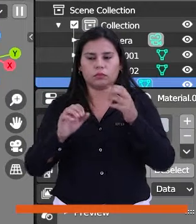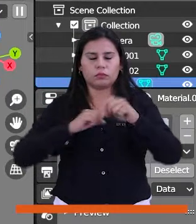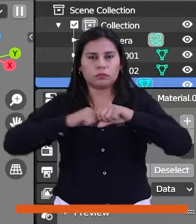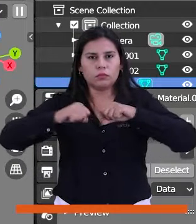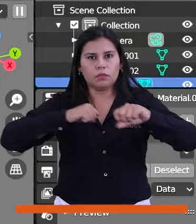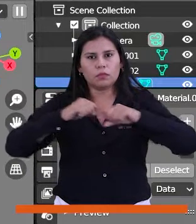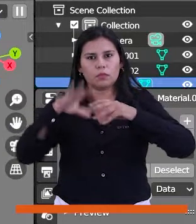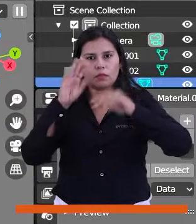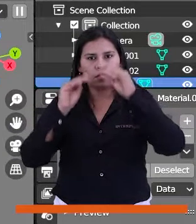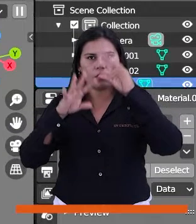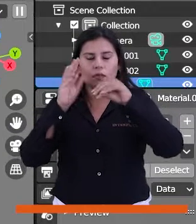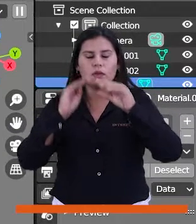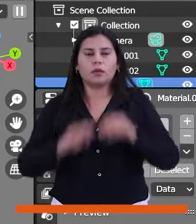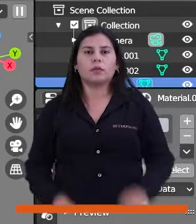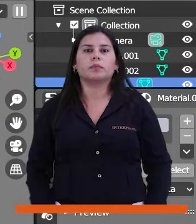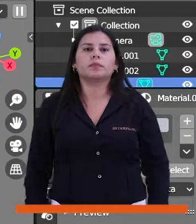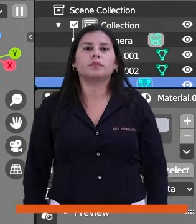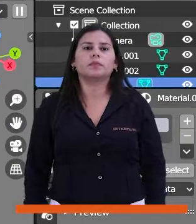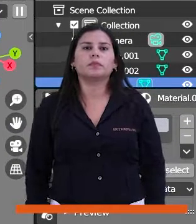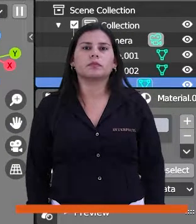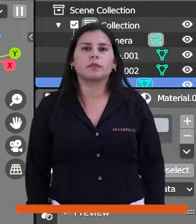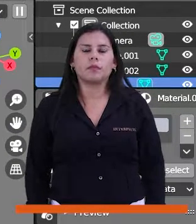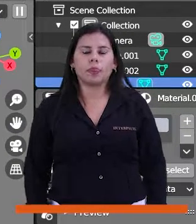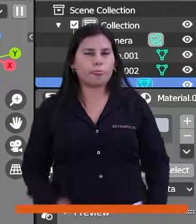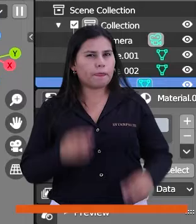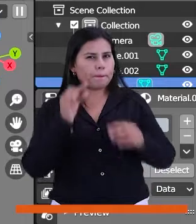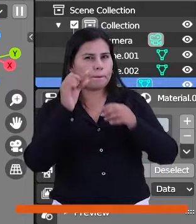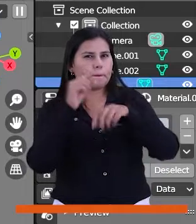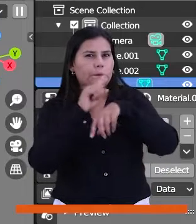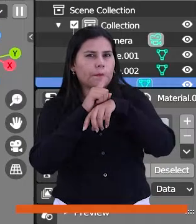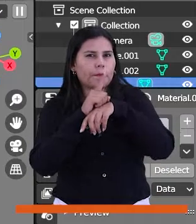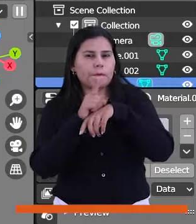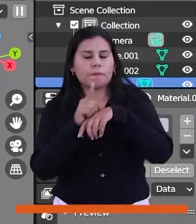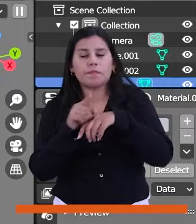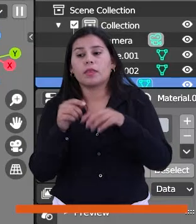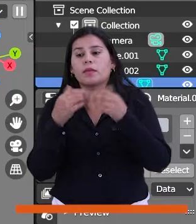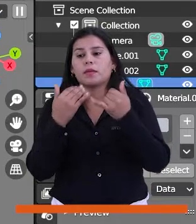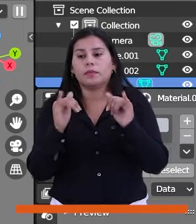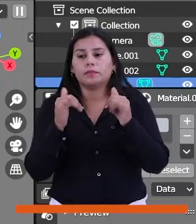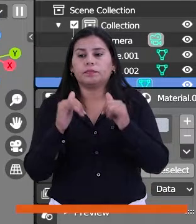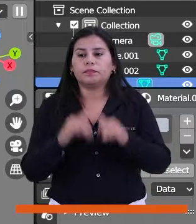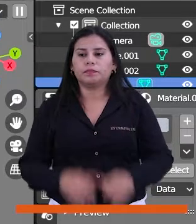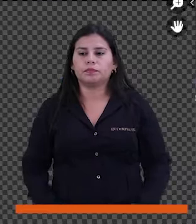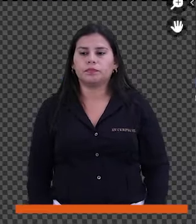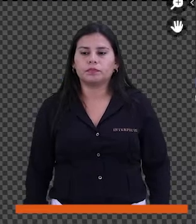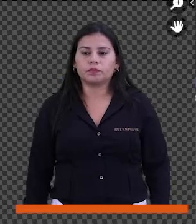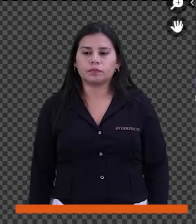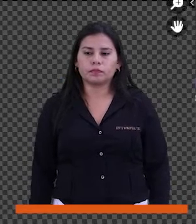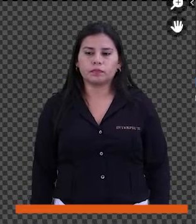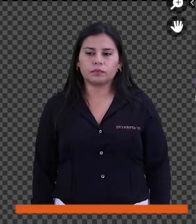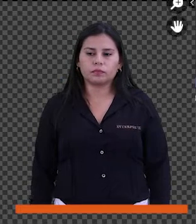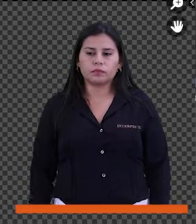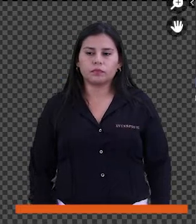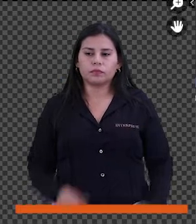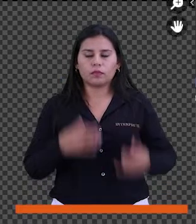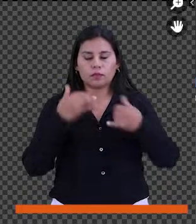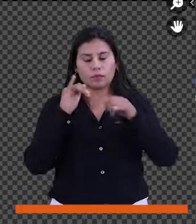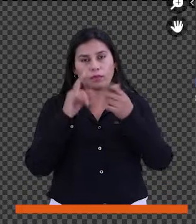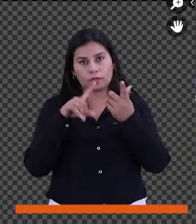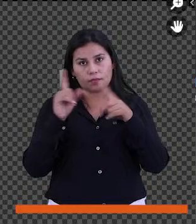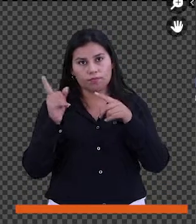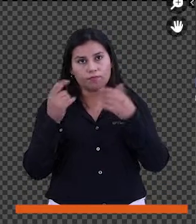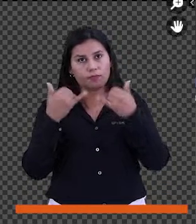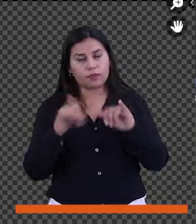aquí podemos modelar lo que queramos. Bueno, entonces esperamos un momento y ya continuamos. Bueno, aquí ya terminó